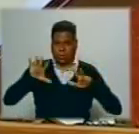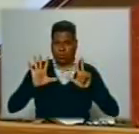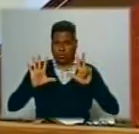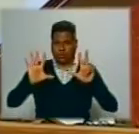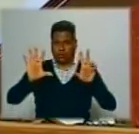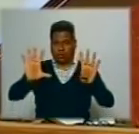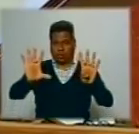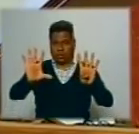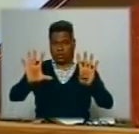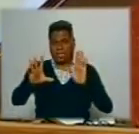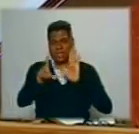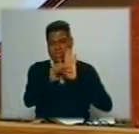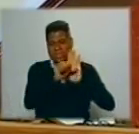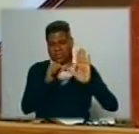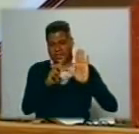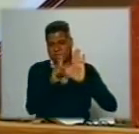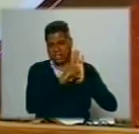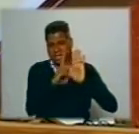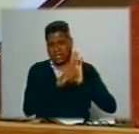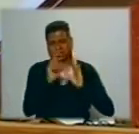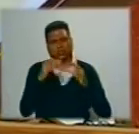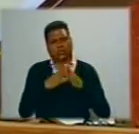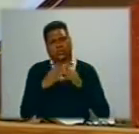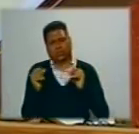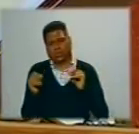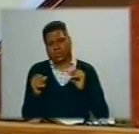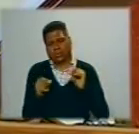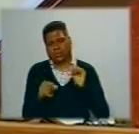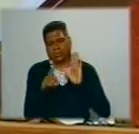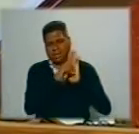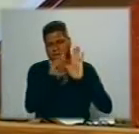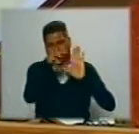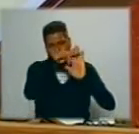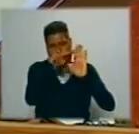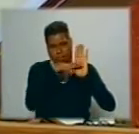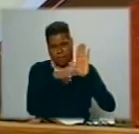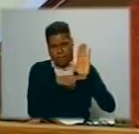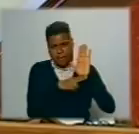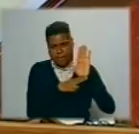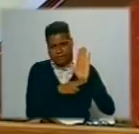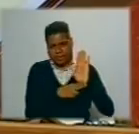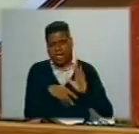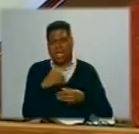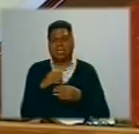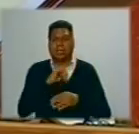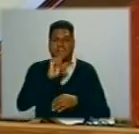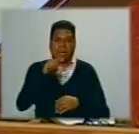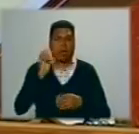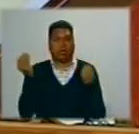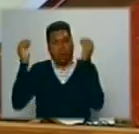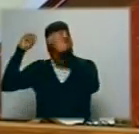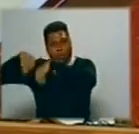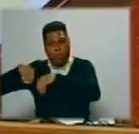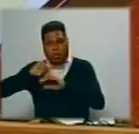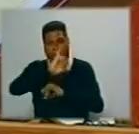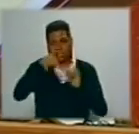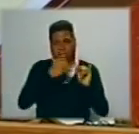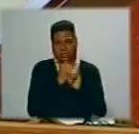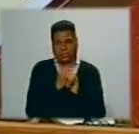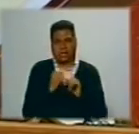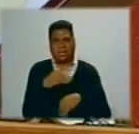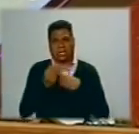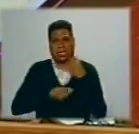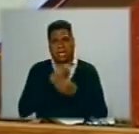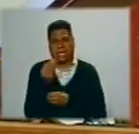siguientes derechos, además de los establecidos en la Constitución de la República Bolivariana de Venezuela, en los tratados internacionales suscritos y ratificados